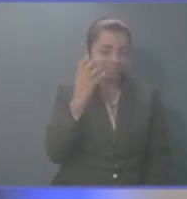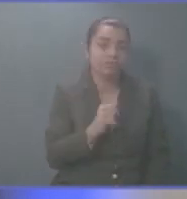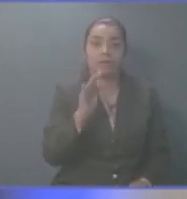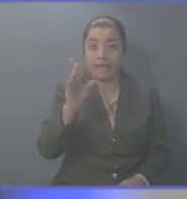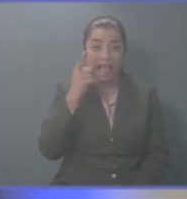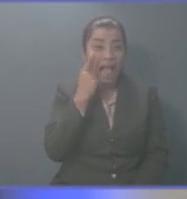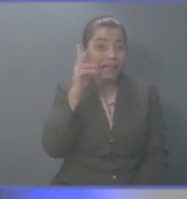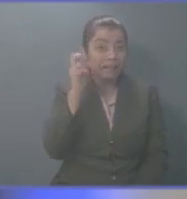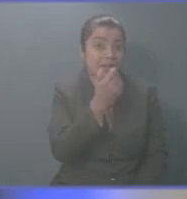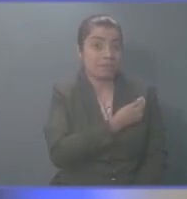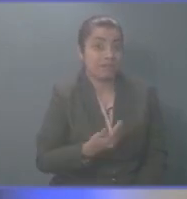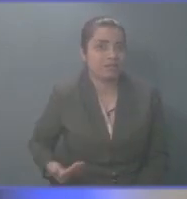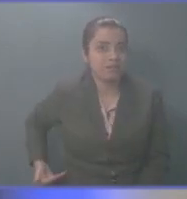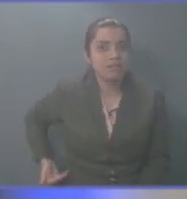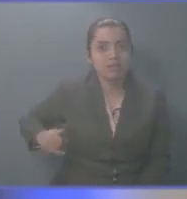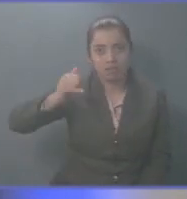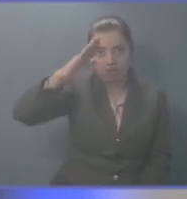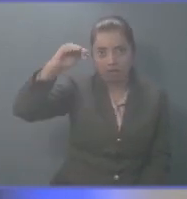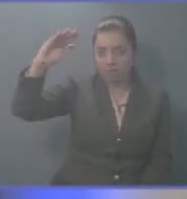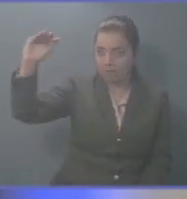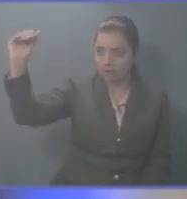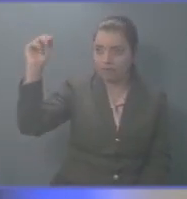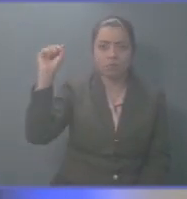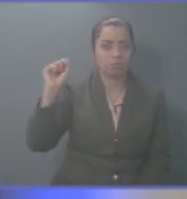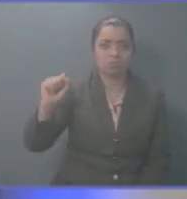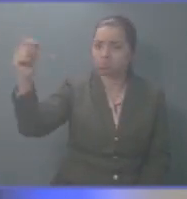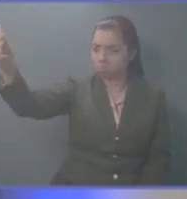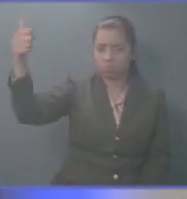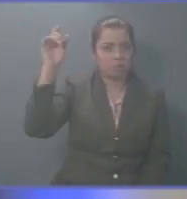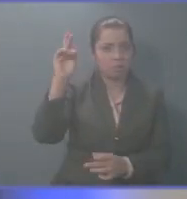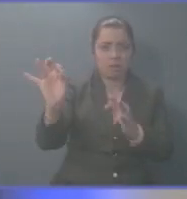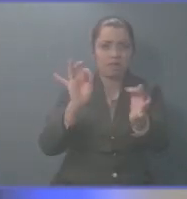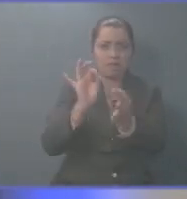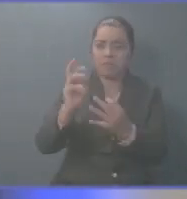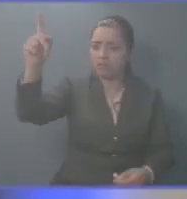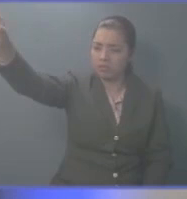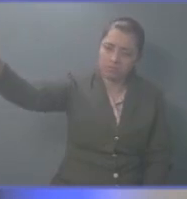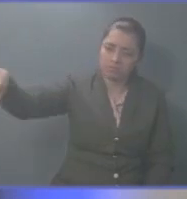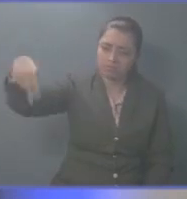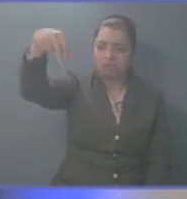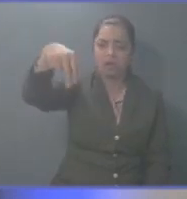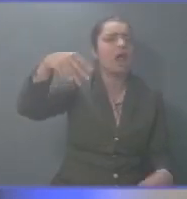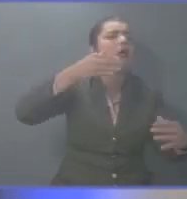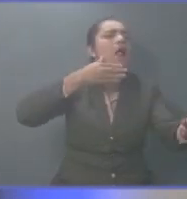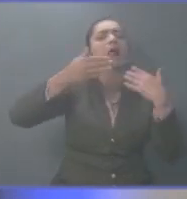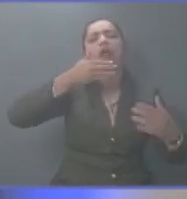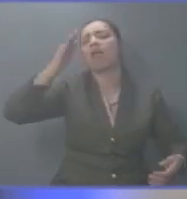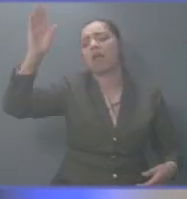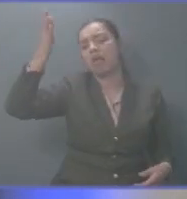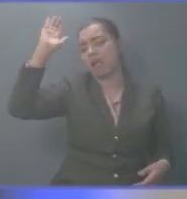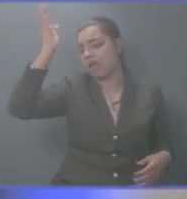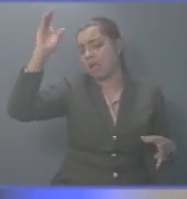imagínate, el presidente pudo venir perfectamente a la tarima que estaba ubicada fuera de la Asamblea, dirigirse a los salvadoreños que estaban